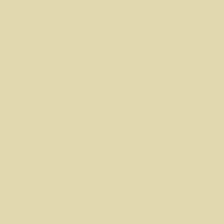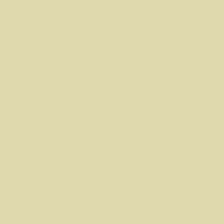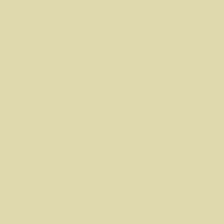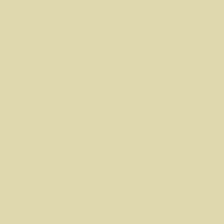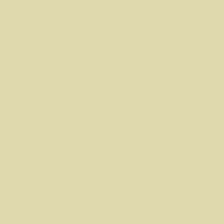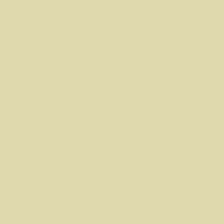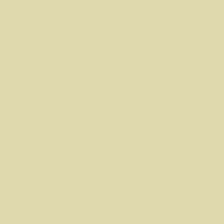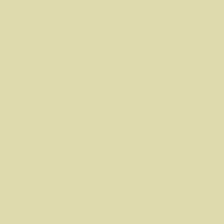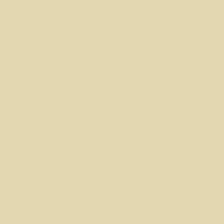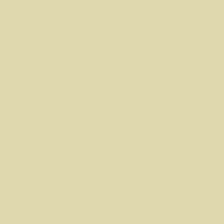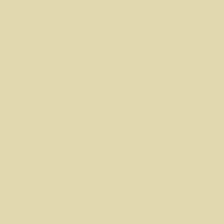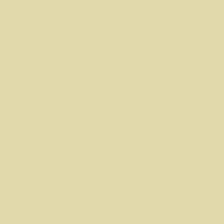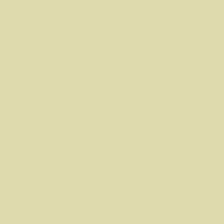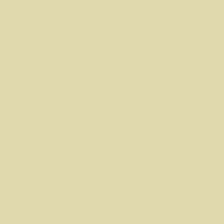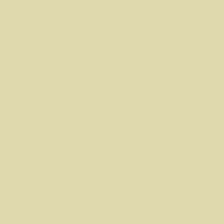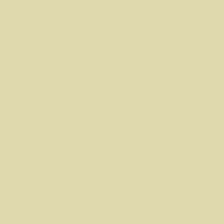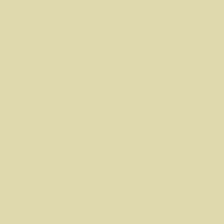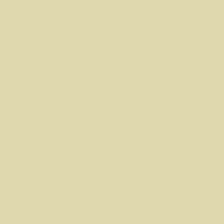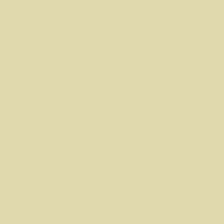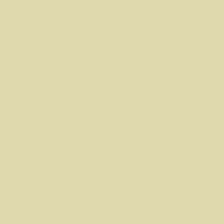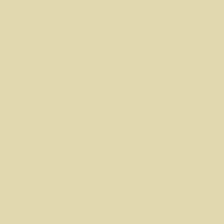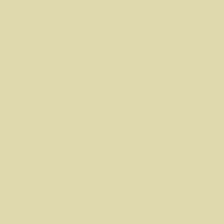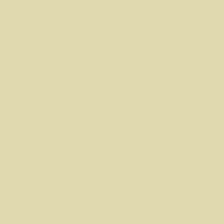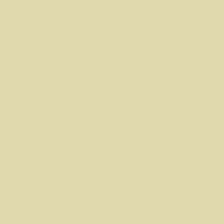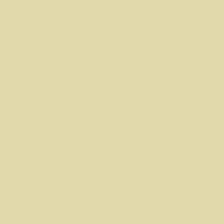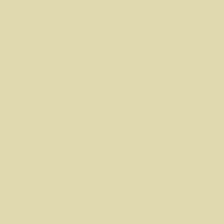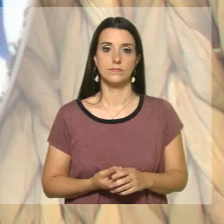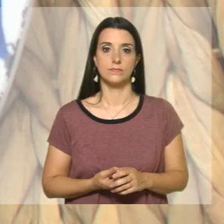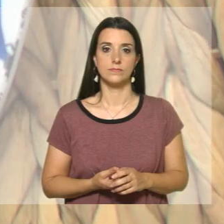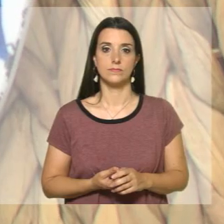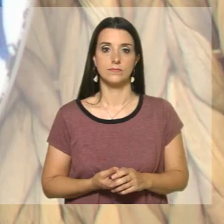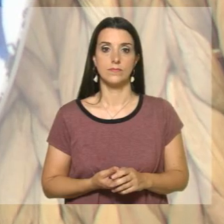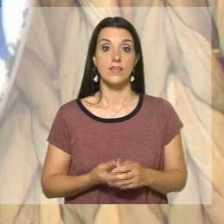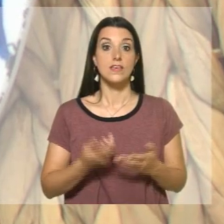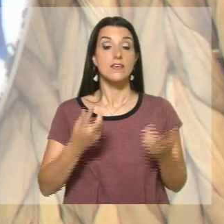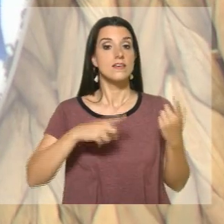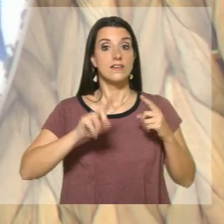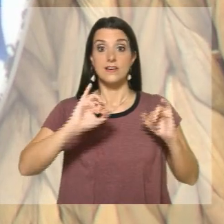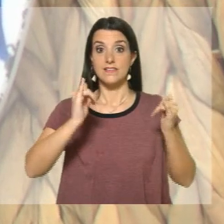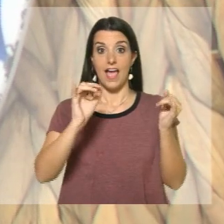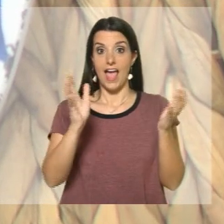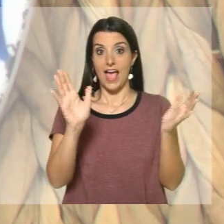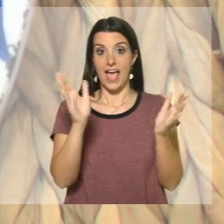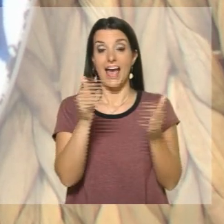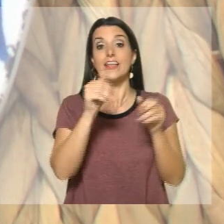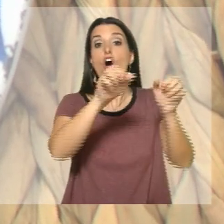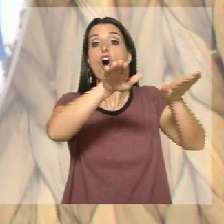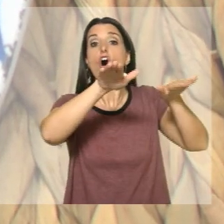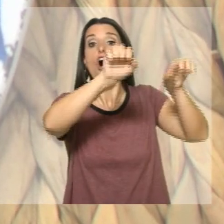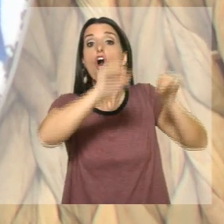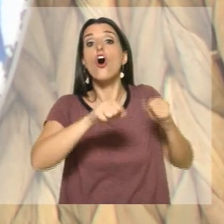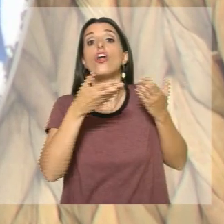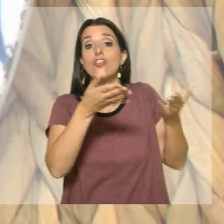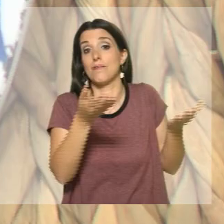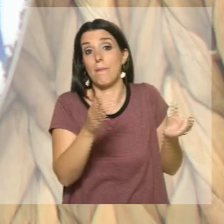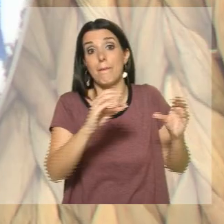zapallo, aceite de oliva, sal, pimienta y un toque de canela molida. Voy a prender el horno porque si no, no vas a aprender. Ah, ya lo había aprendido. Y te queda este